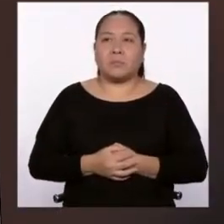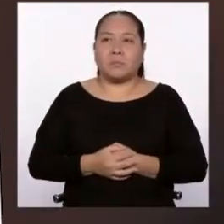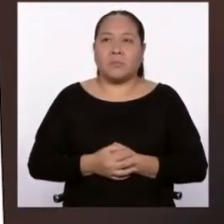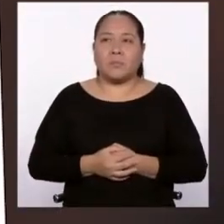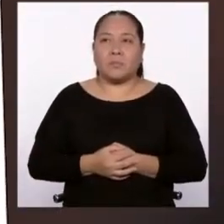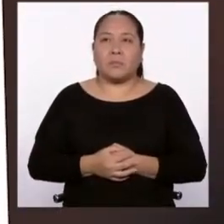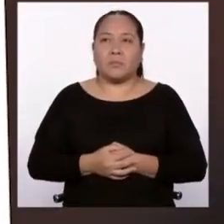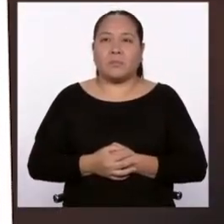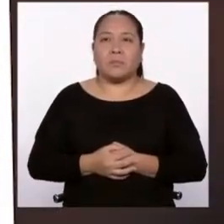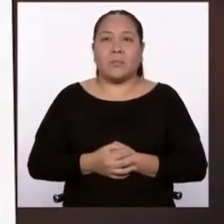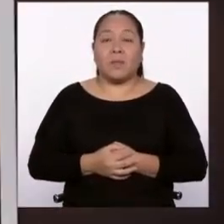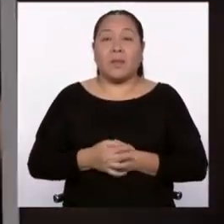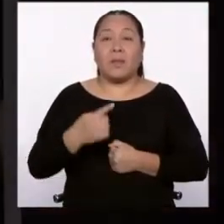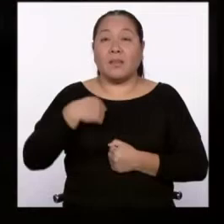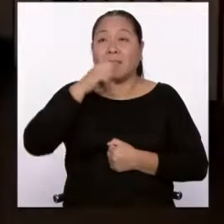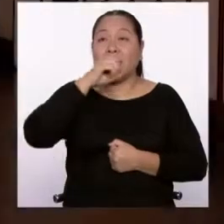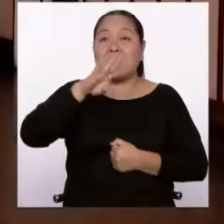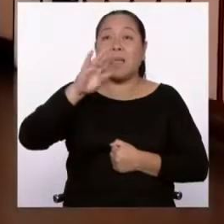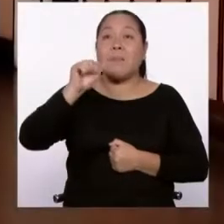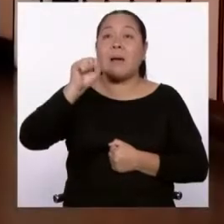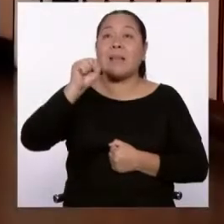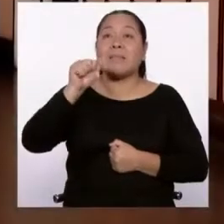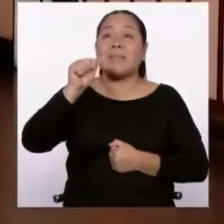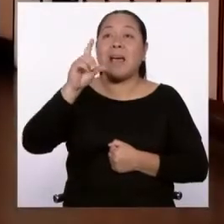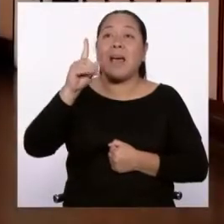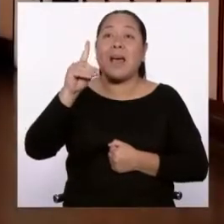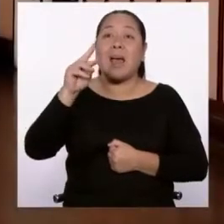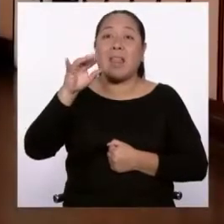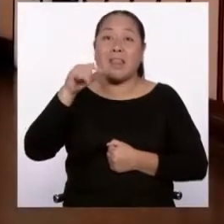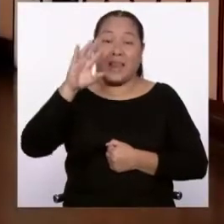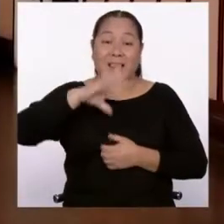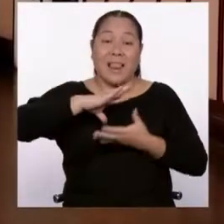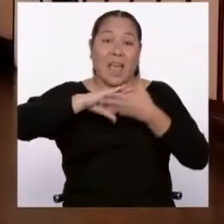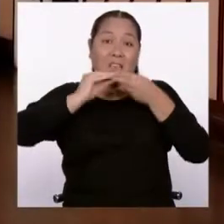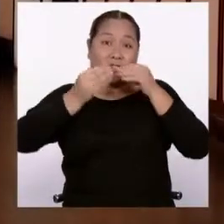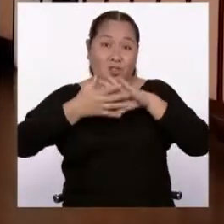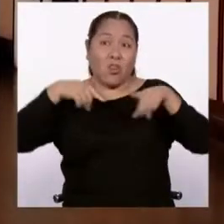Como dice Basadre en La Vieja Historia precisamente,